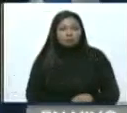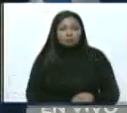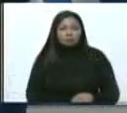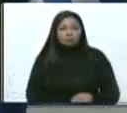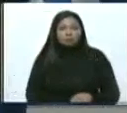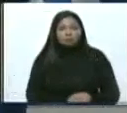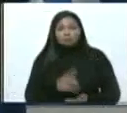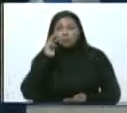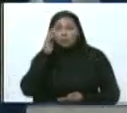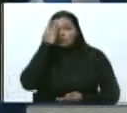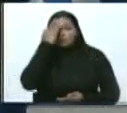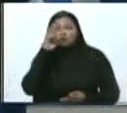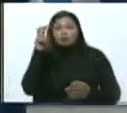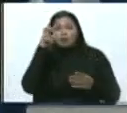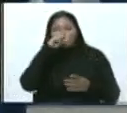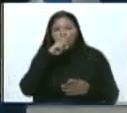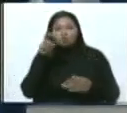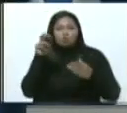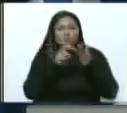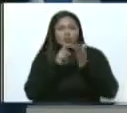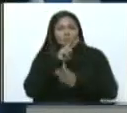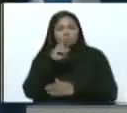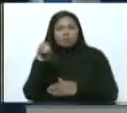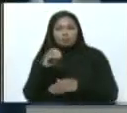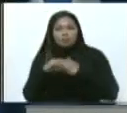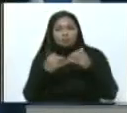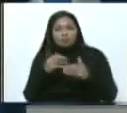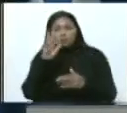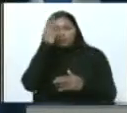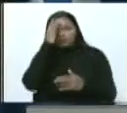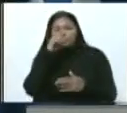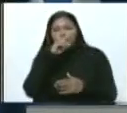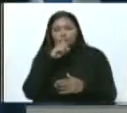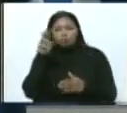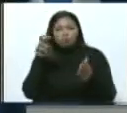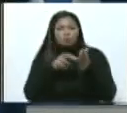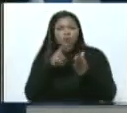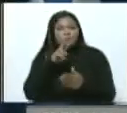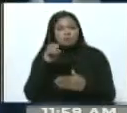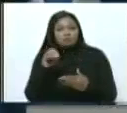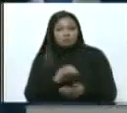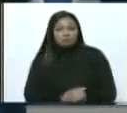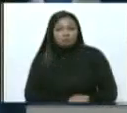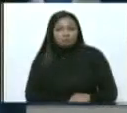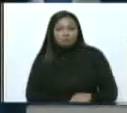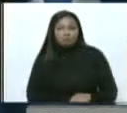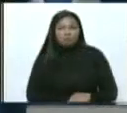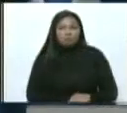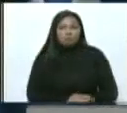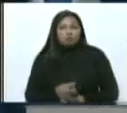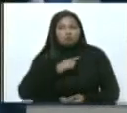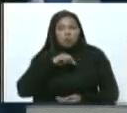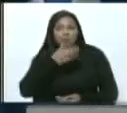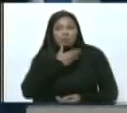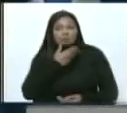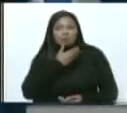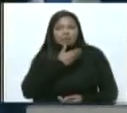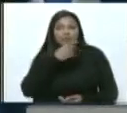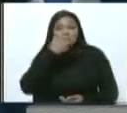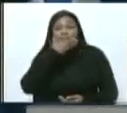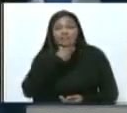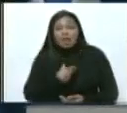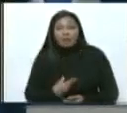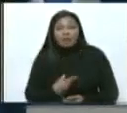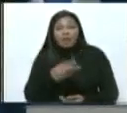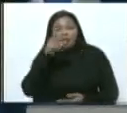Ocurrió en febrero del año 2020. Febrero del año 2020. Pues apenas en diciembre del